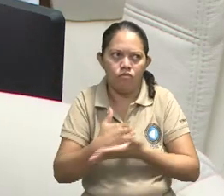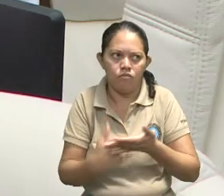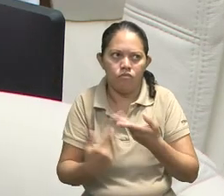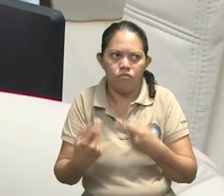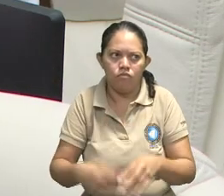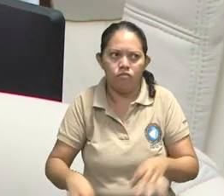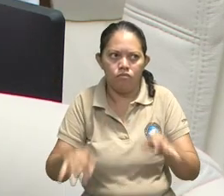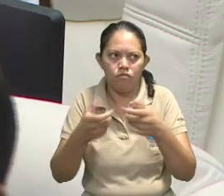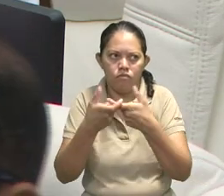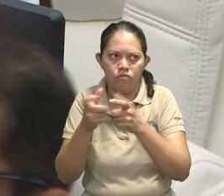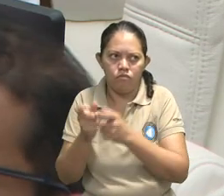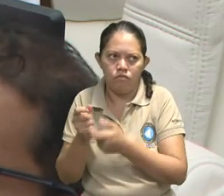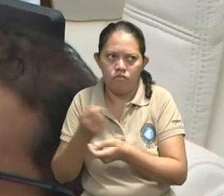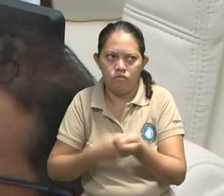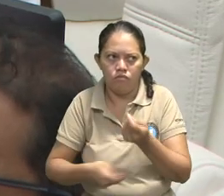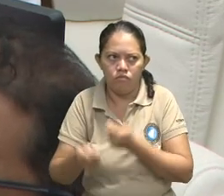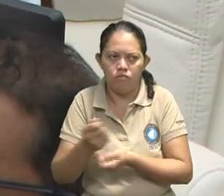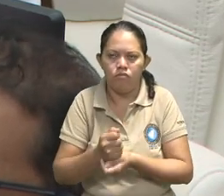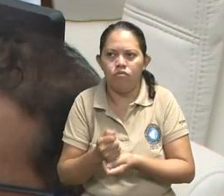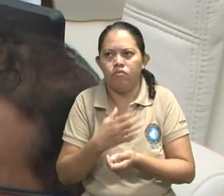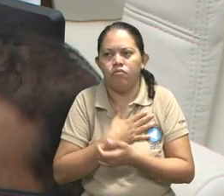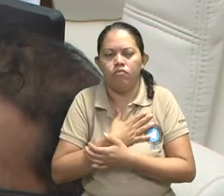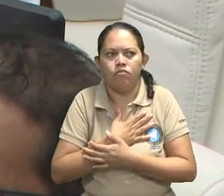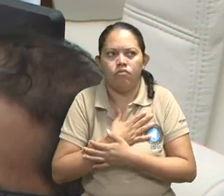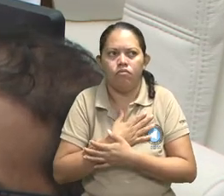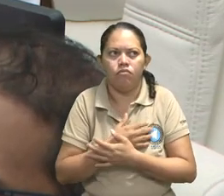dictamen. Comisión de Infraestructura y Servicios Públicos.